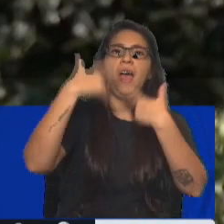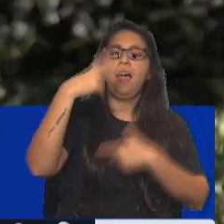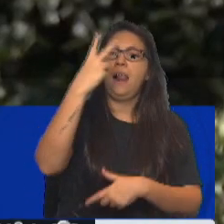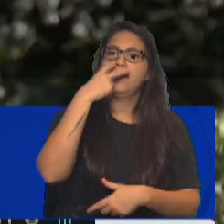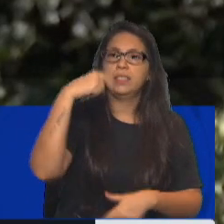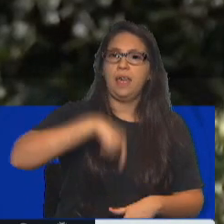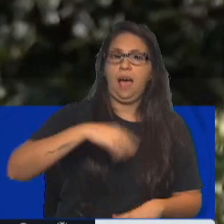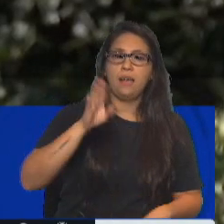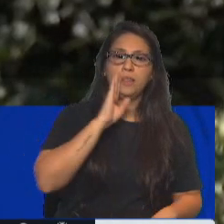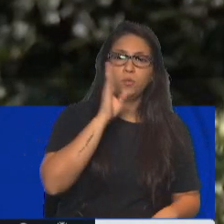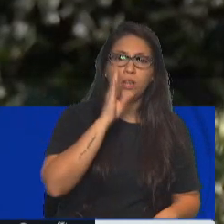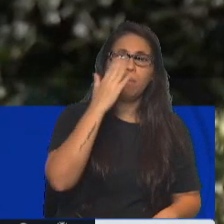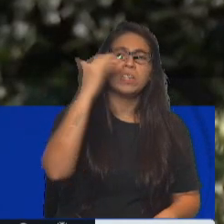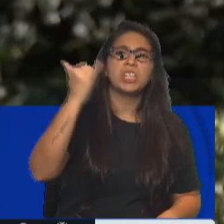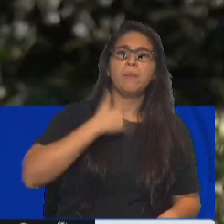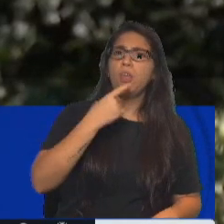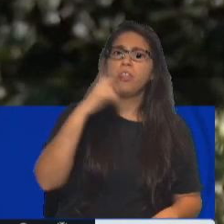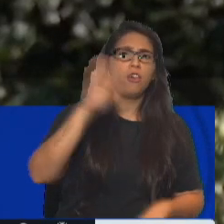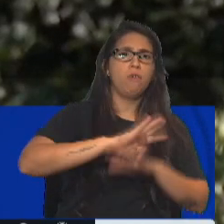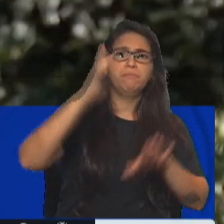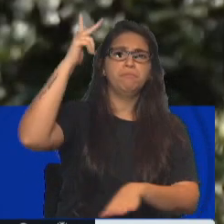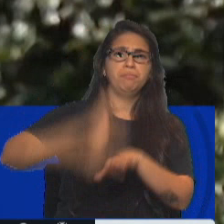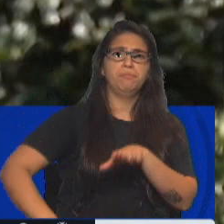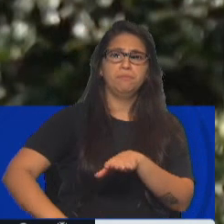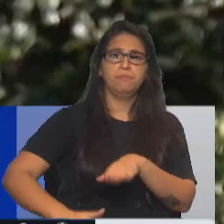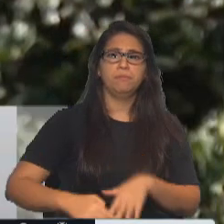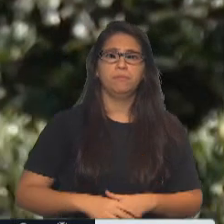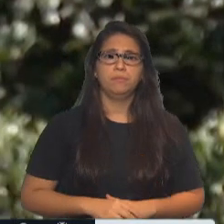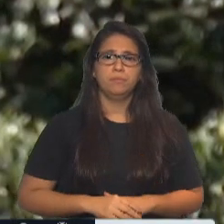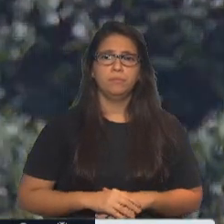country. He has called and he said he's not going to do that.